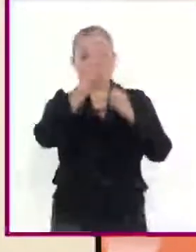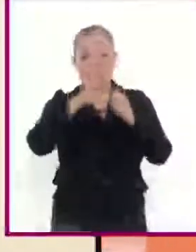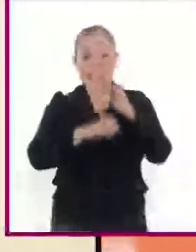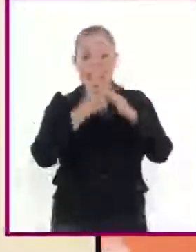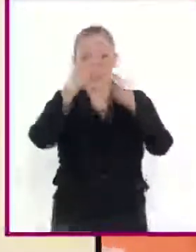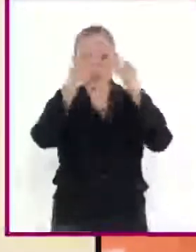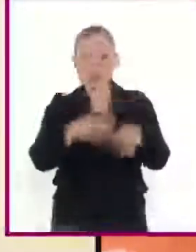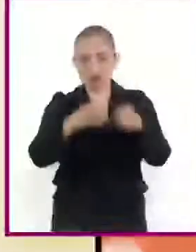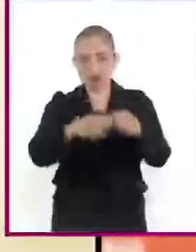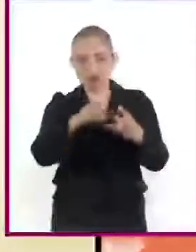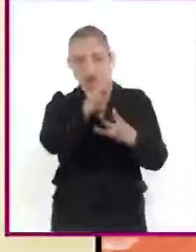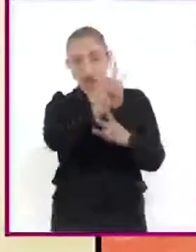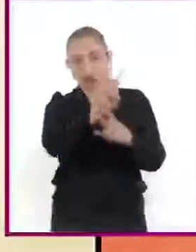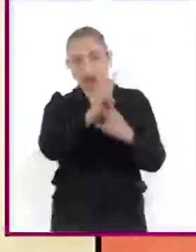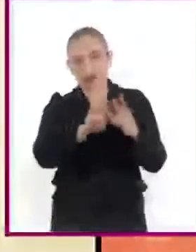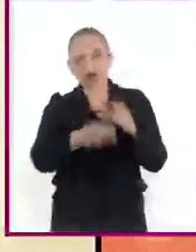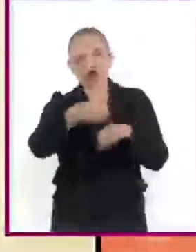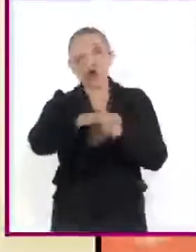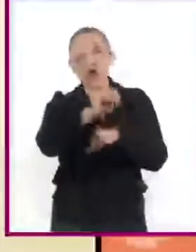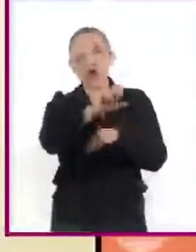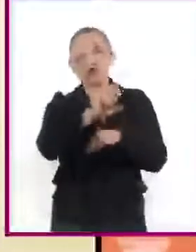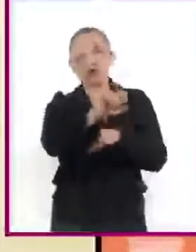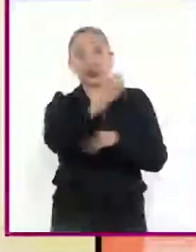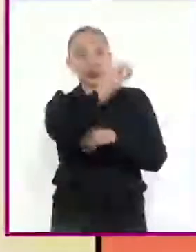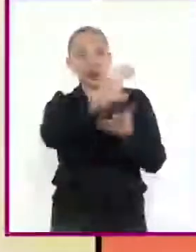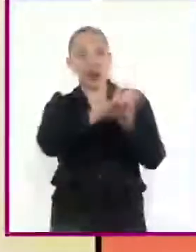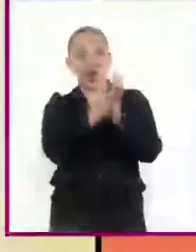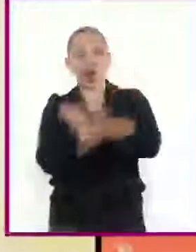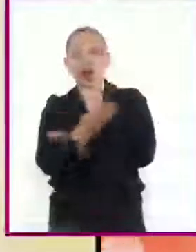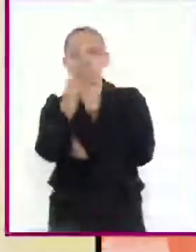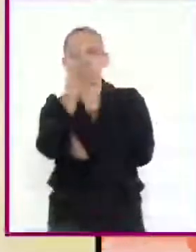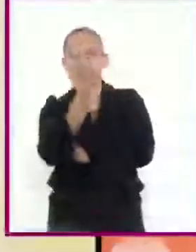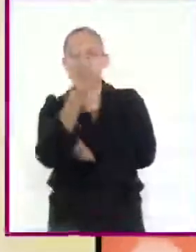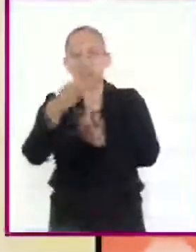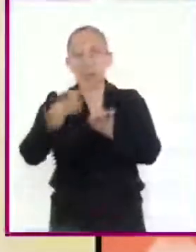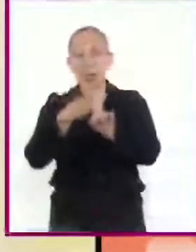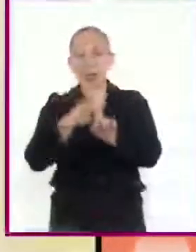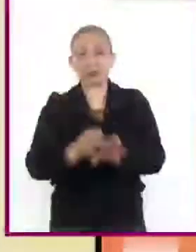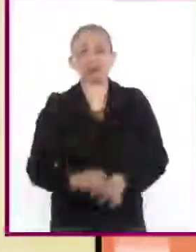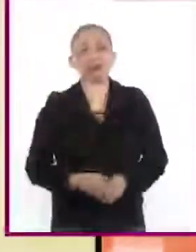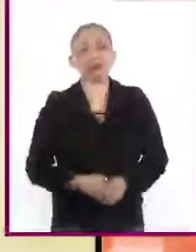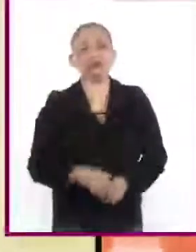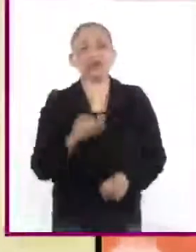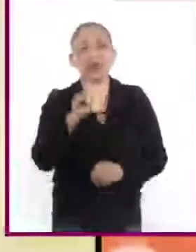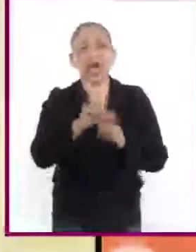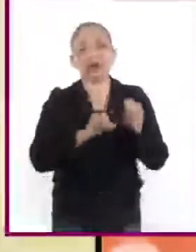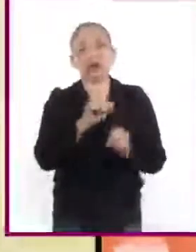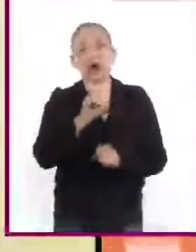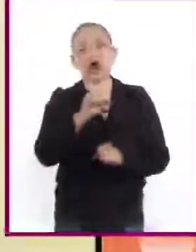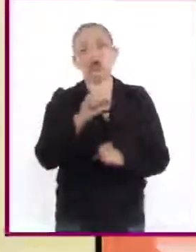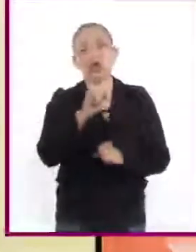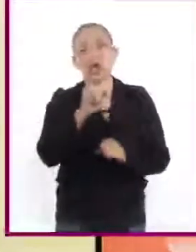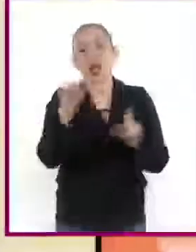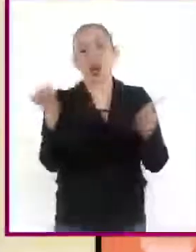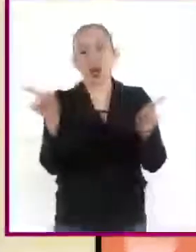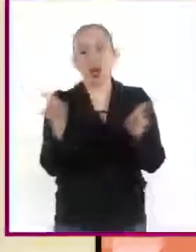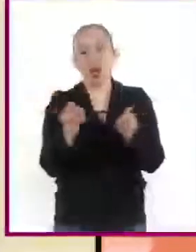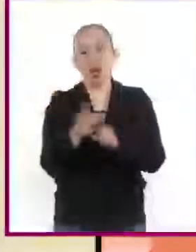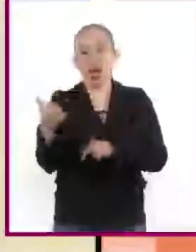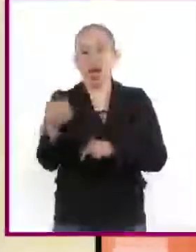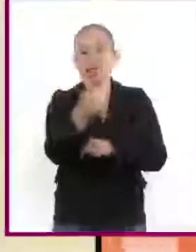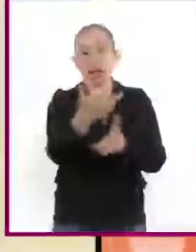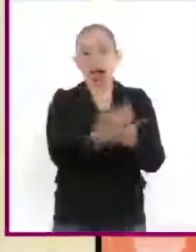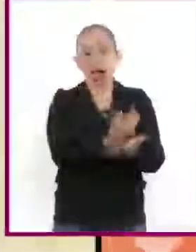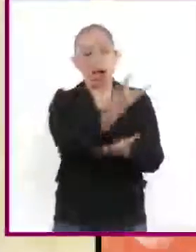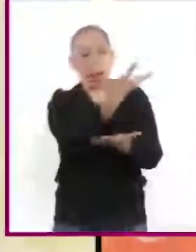electrones. Su número de oxidación cambia de 0 a 3 más. Los átomos de oxígeno se reducen, pues cada uno